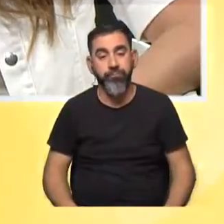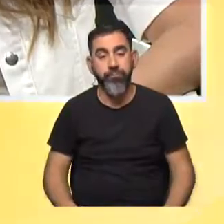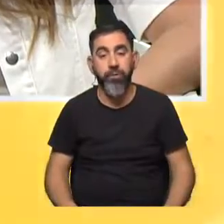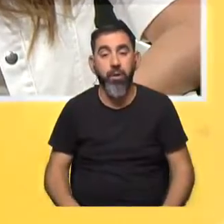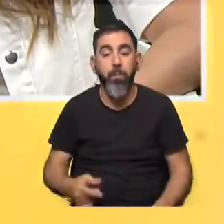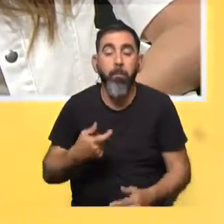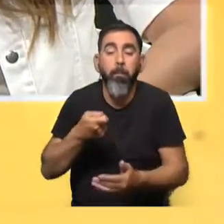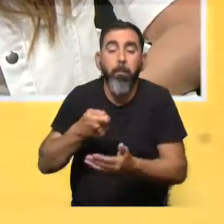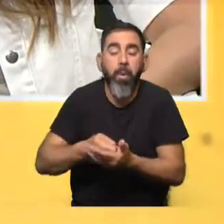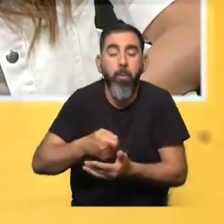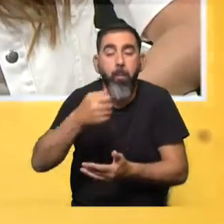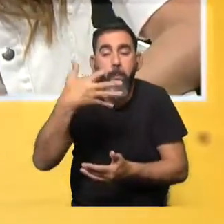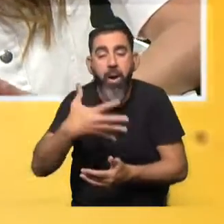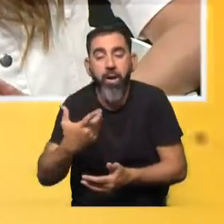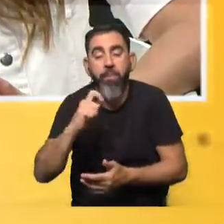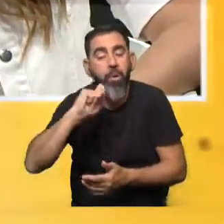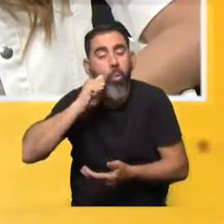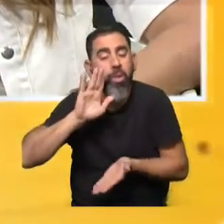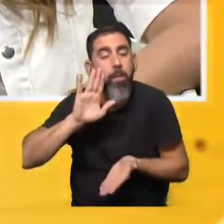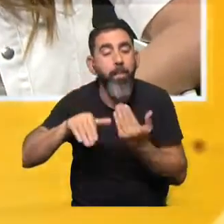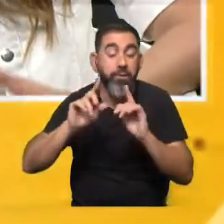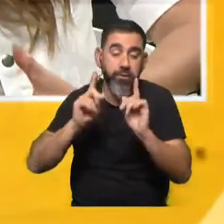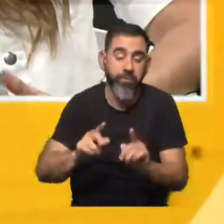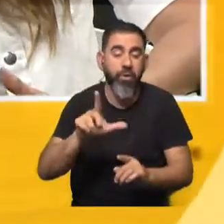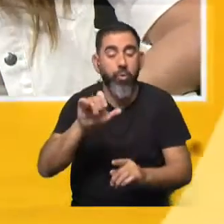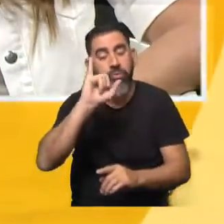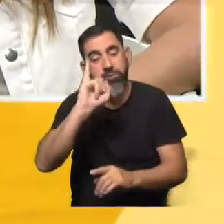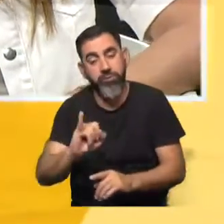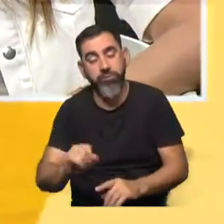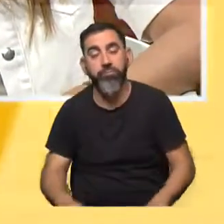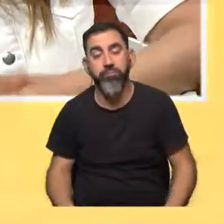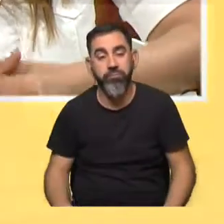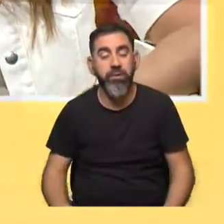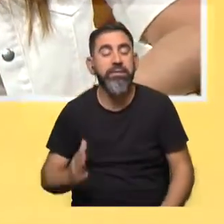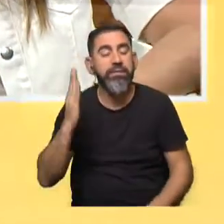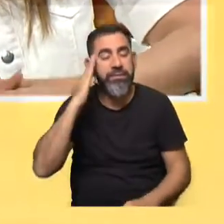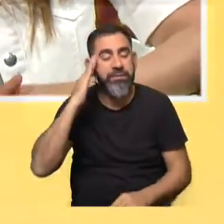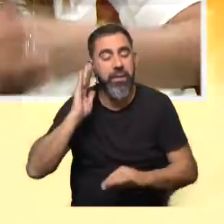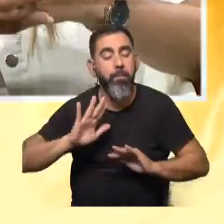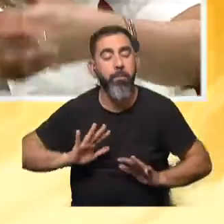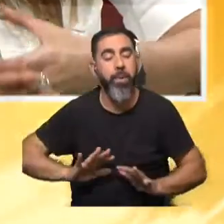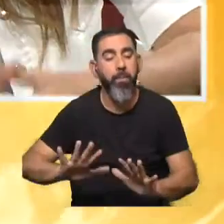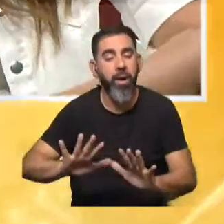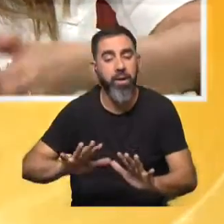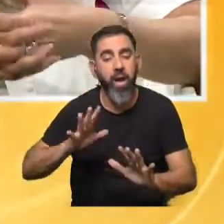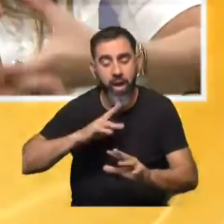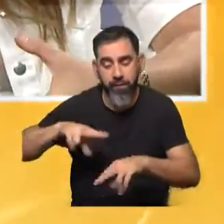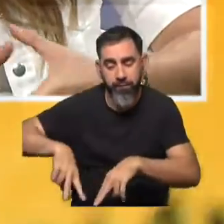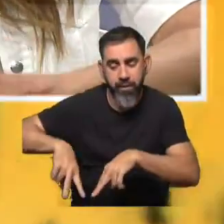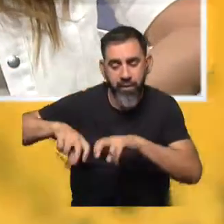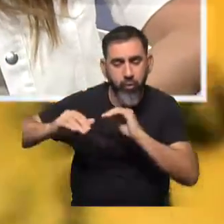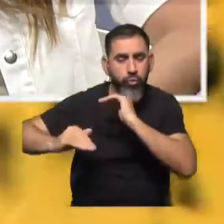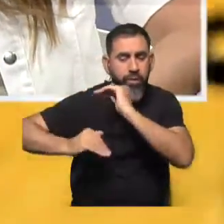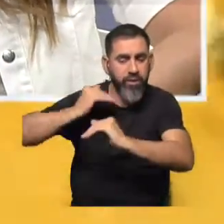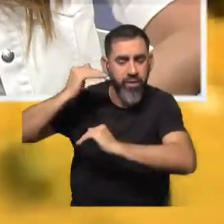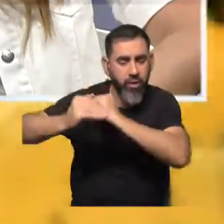poco más, pero estoy comprando algo que me va a gustar más también. Exactamente, que me va a gustar más, que sé que está hecho, bueno, hay una investigación atrás, todo un